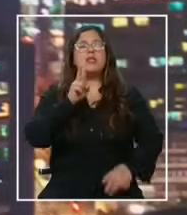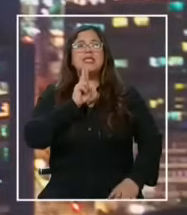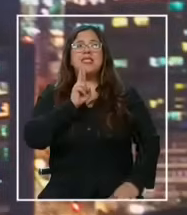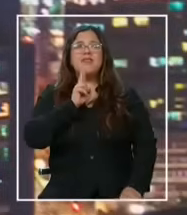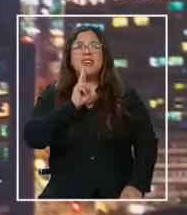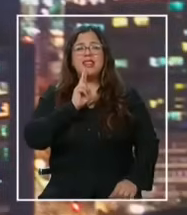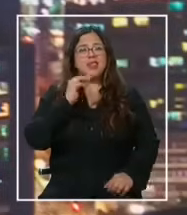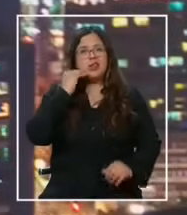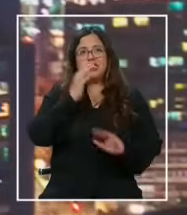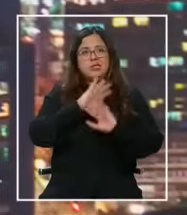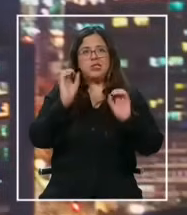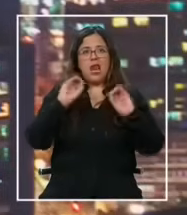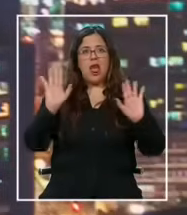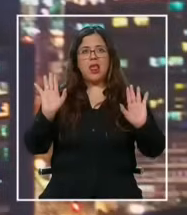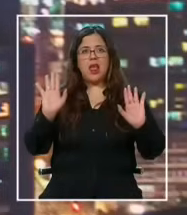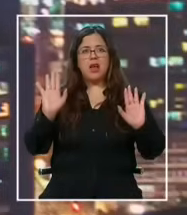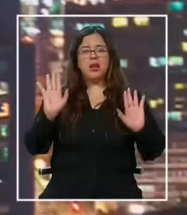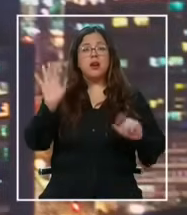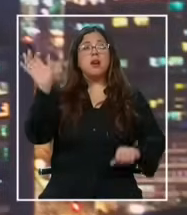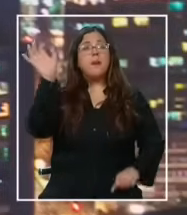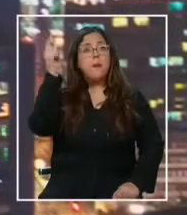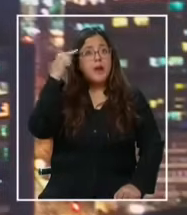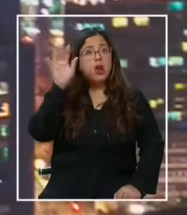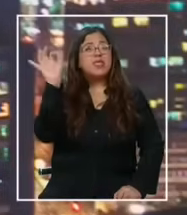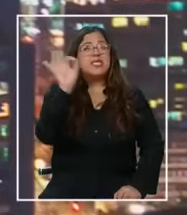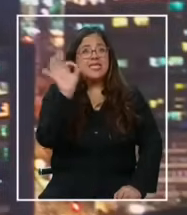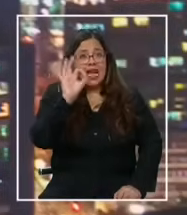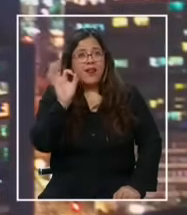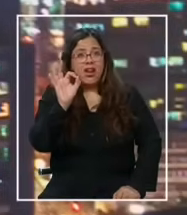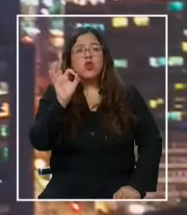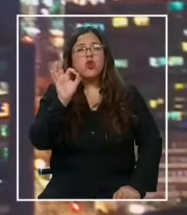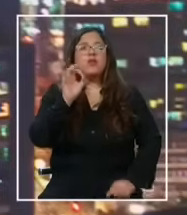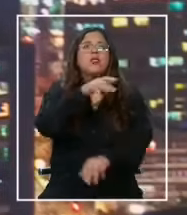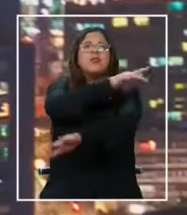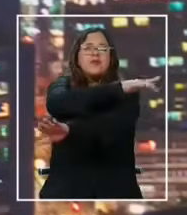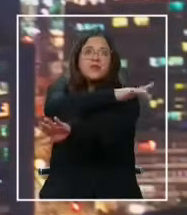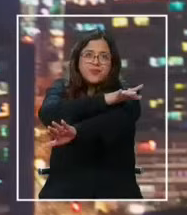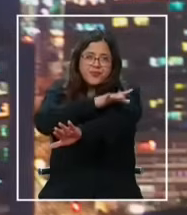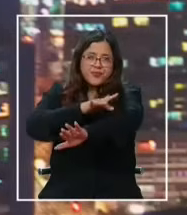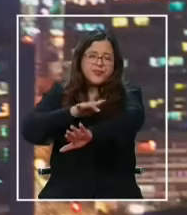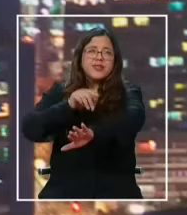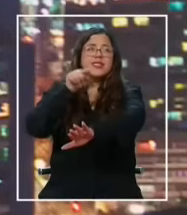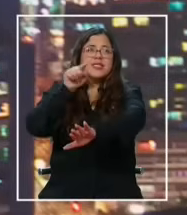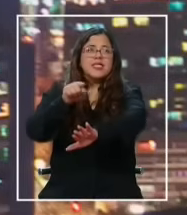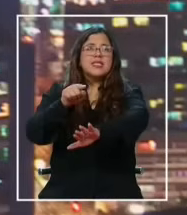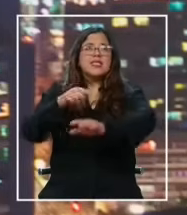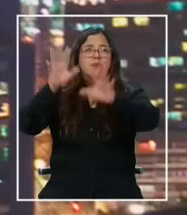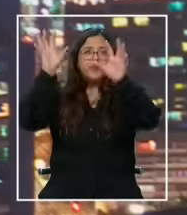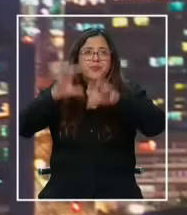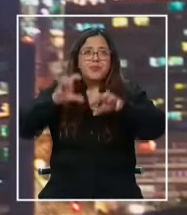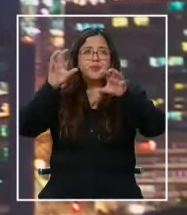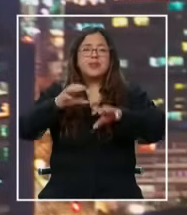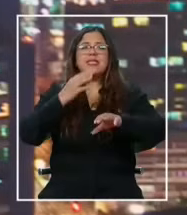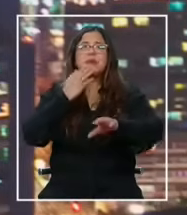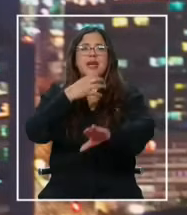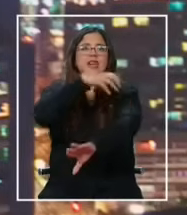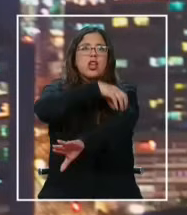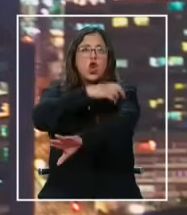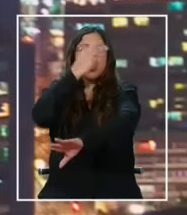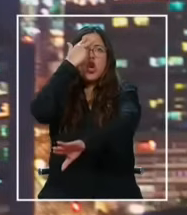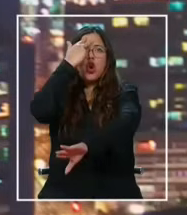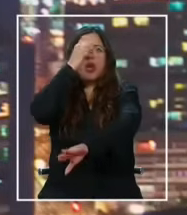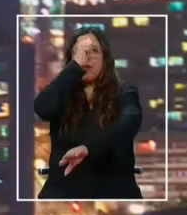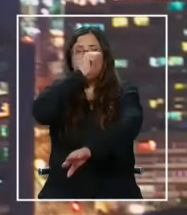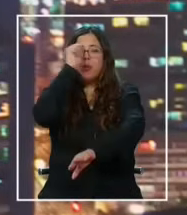prácticamente nada Para volver el sábado con otro sistema frontal nuevo que se va a afectar incluso hasta la región de coquimbo el día